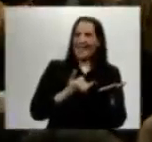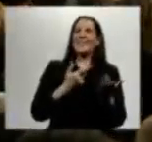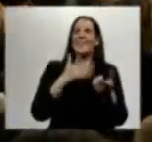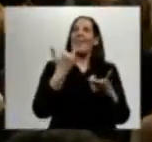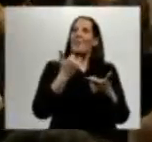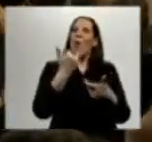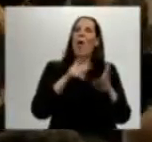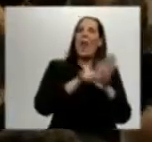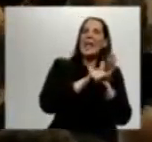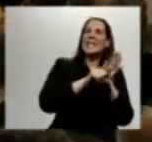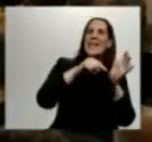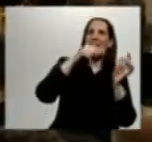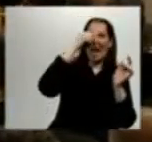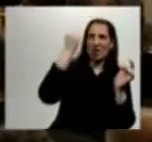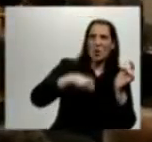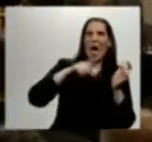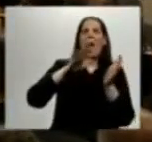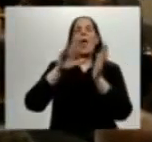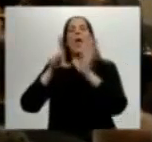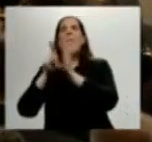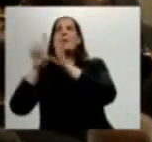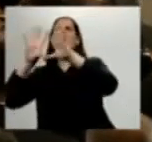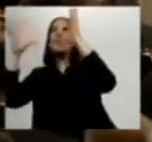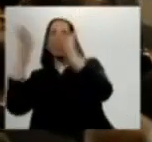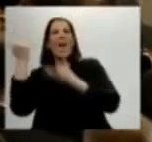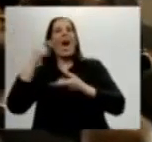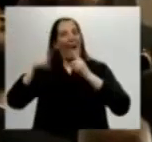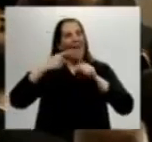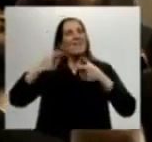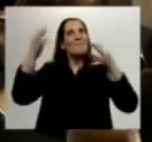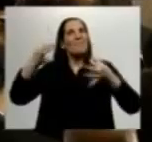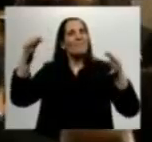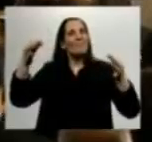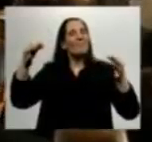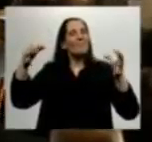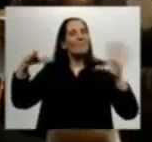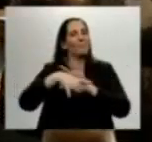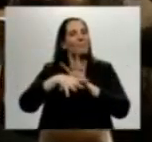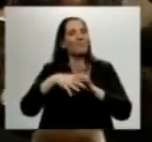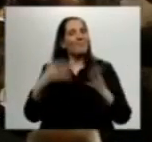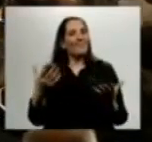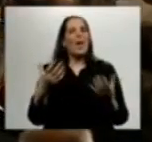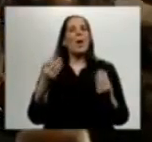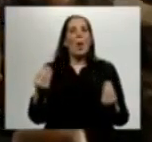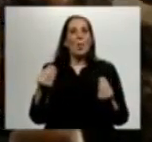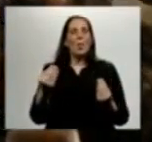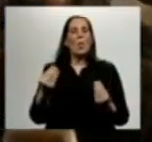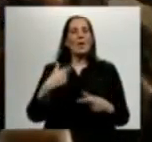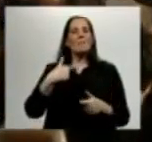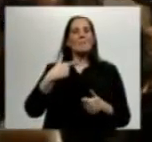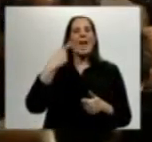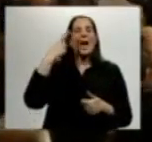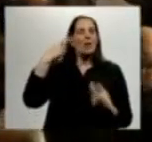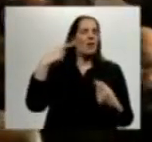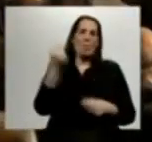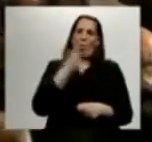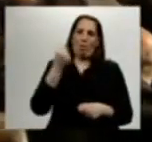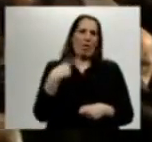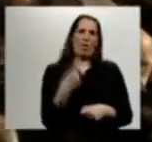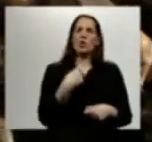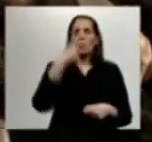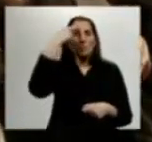y entre lo que para nosotros es un pilar fundante de la sociedad, que es el reconocimiento y el respeto de los